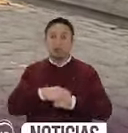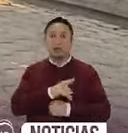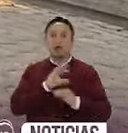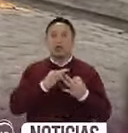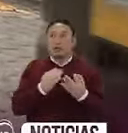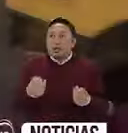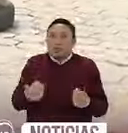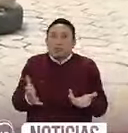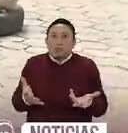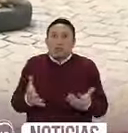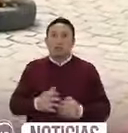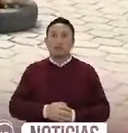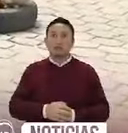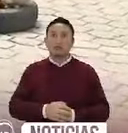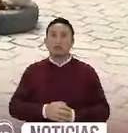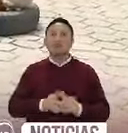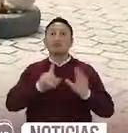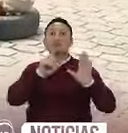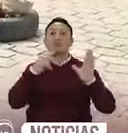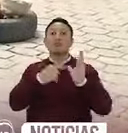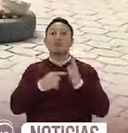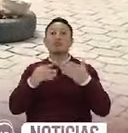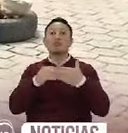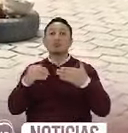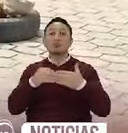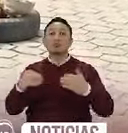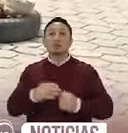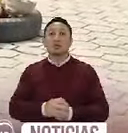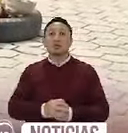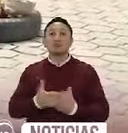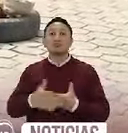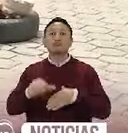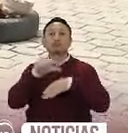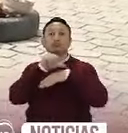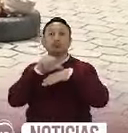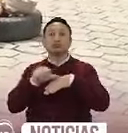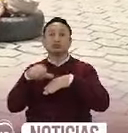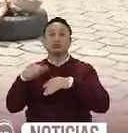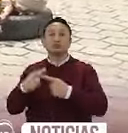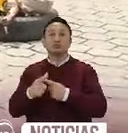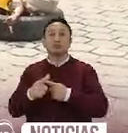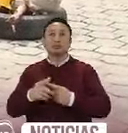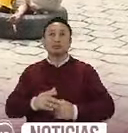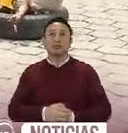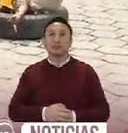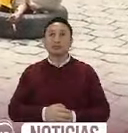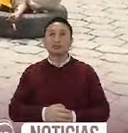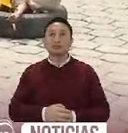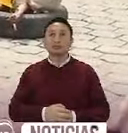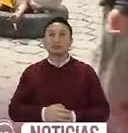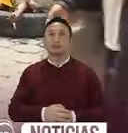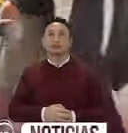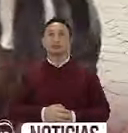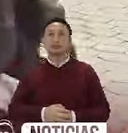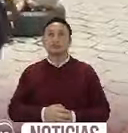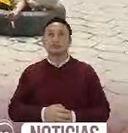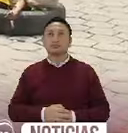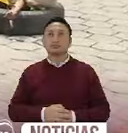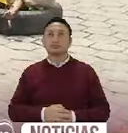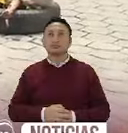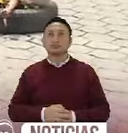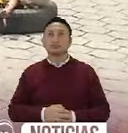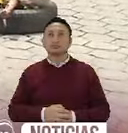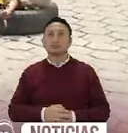no logra conseguir. Damos $6,000 para la operación y es una operación de urgencia. Es una operación de urgencia,